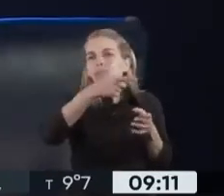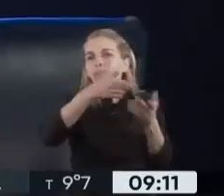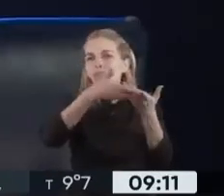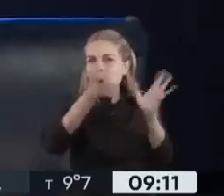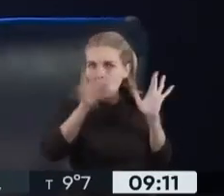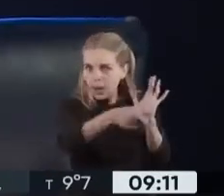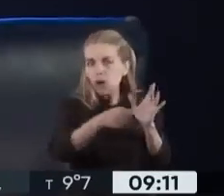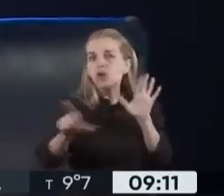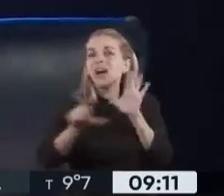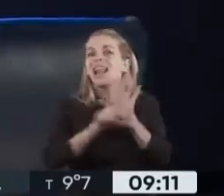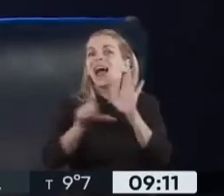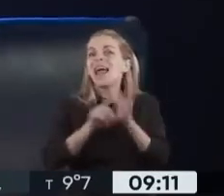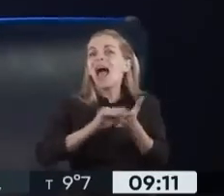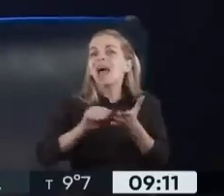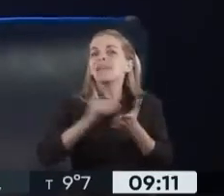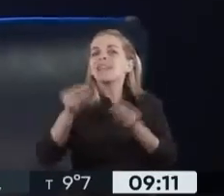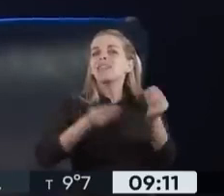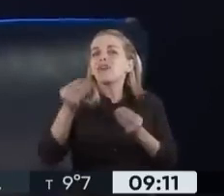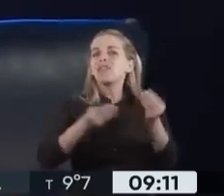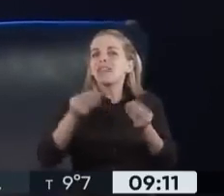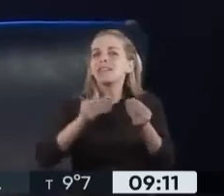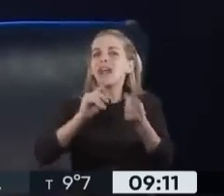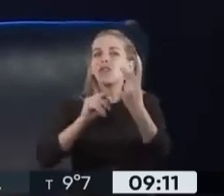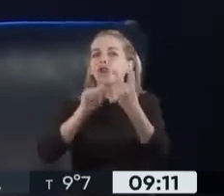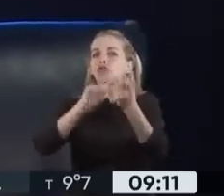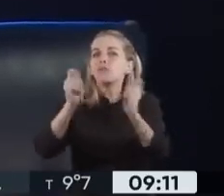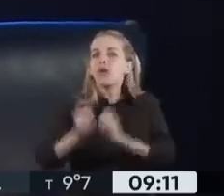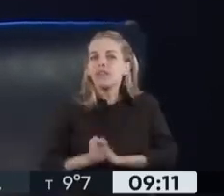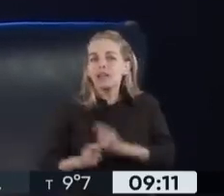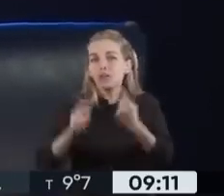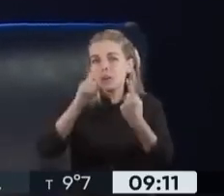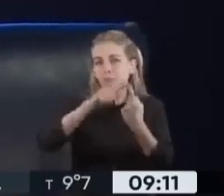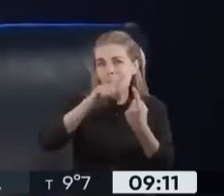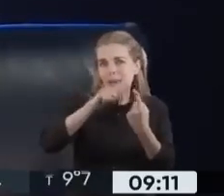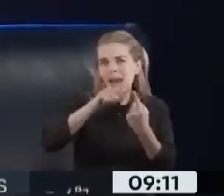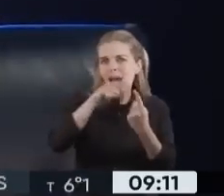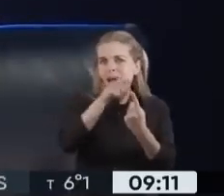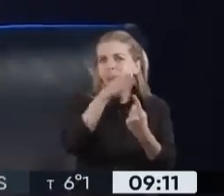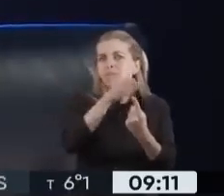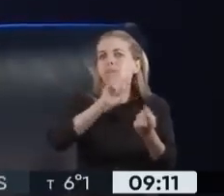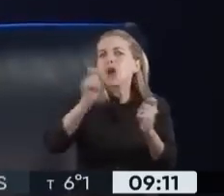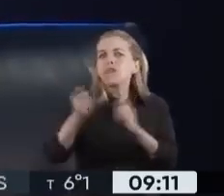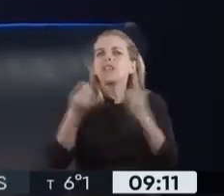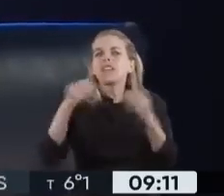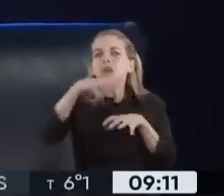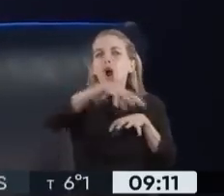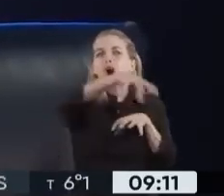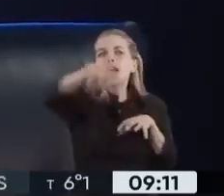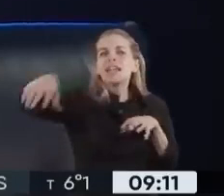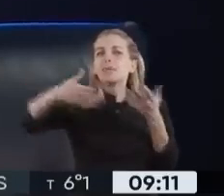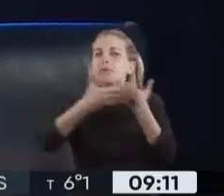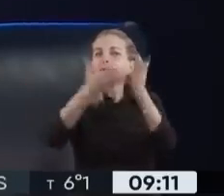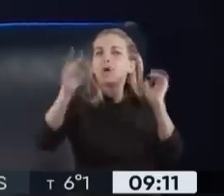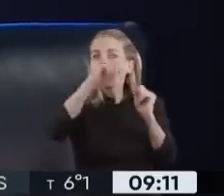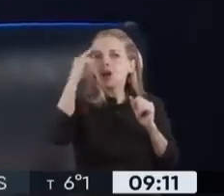en la ley de administración financiera en dos sentidos la primera es que todos los organismos del sector público nacional